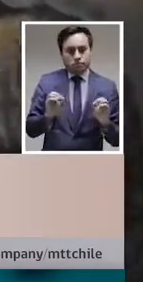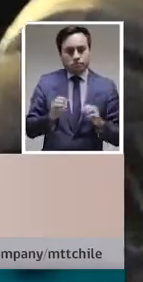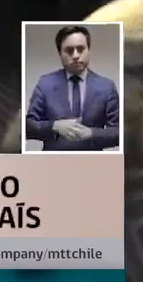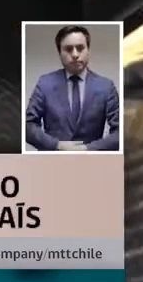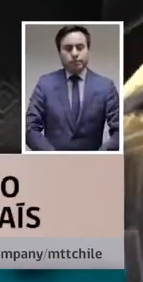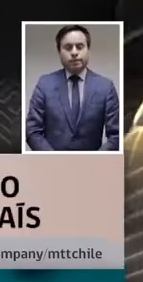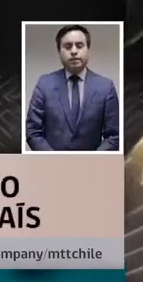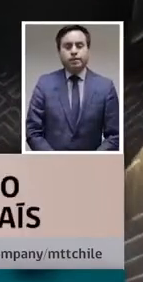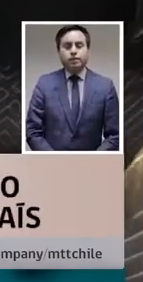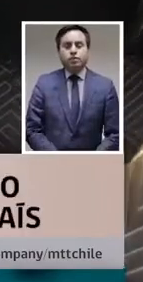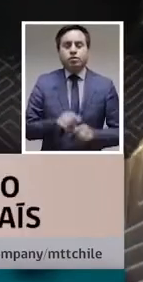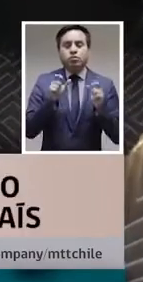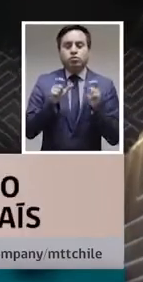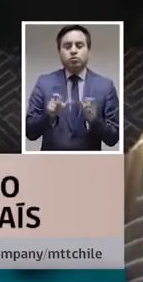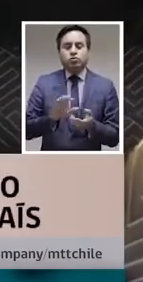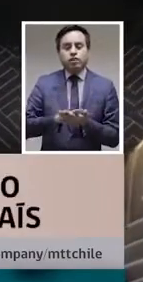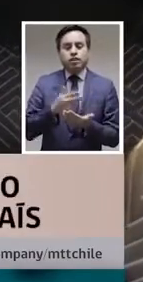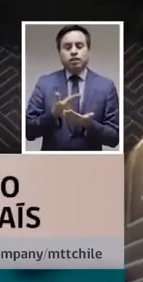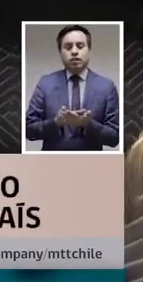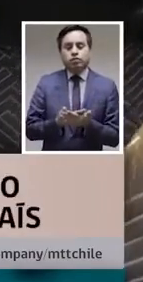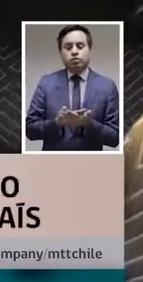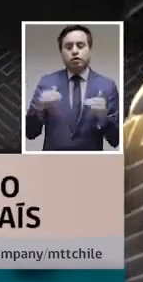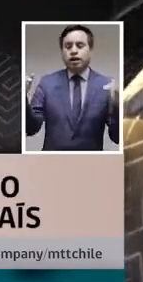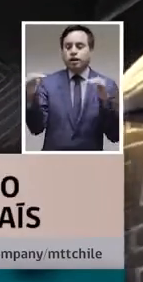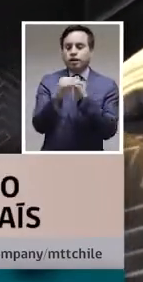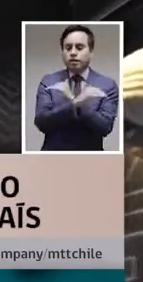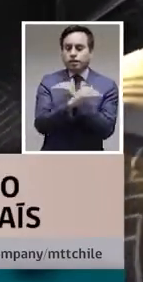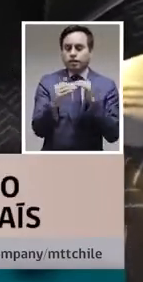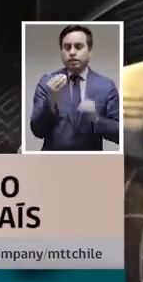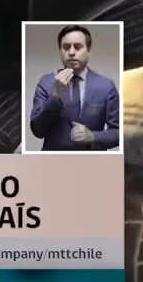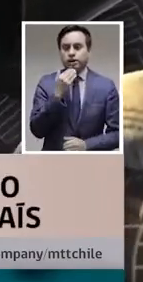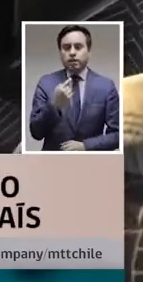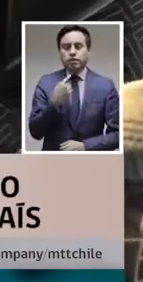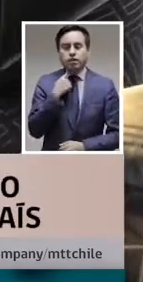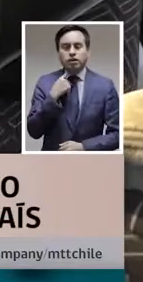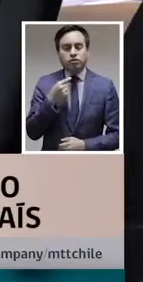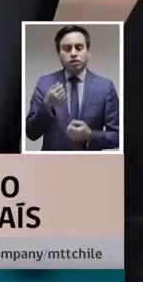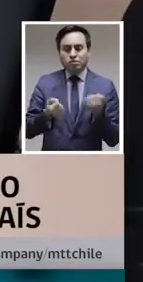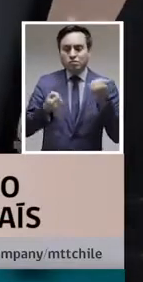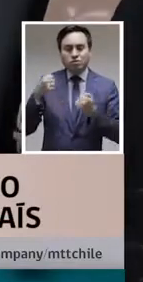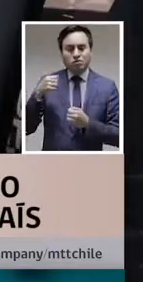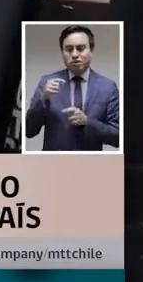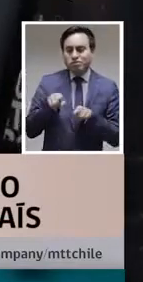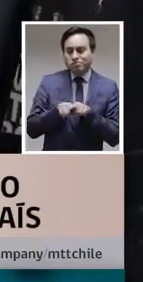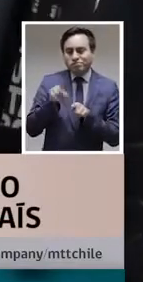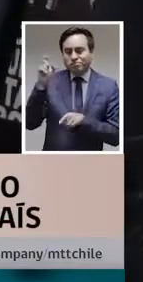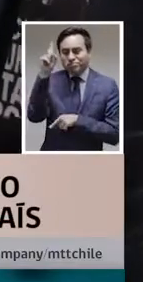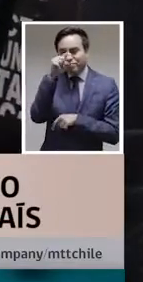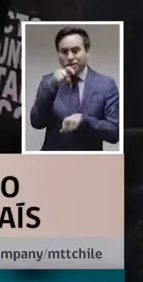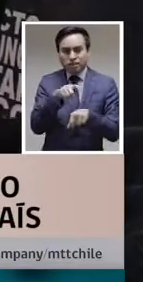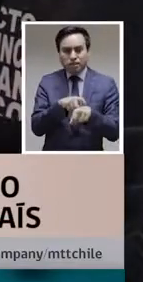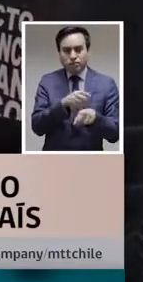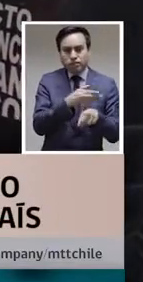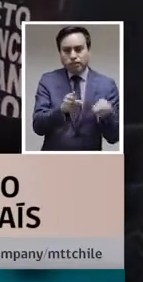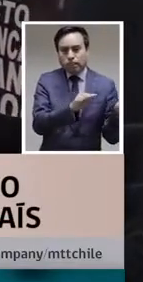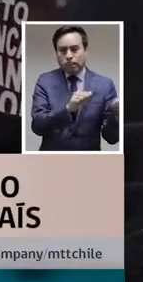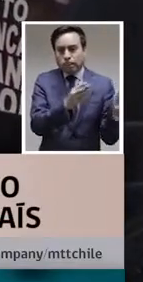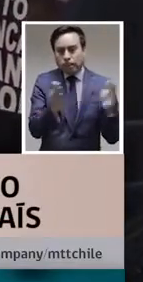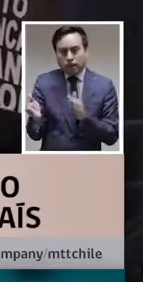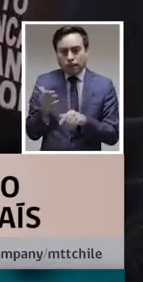intermedias. Controles sanitarios en carreteras también han afectado el transporte. Afectan los tiempos de viaje, pero